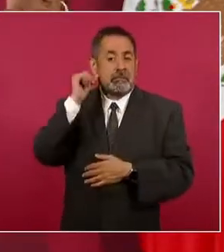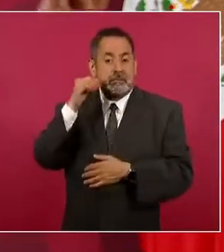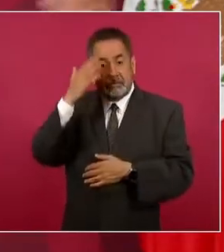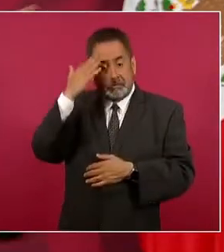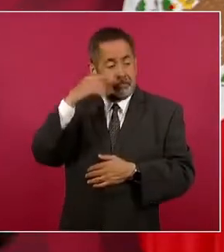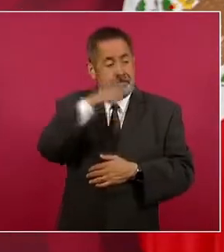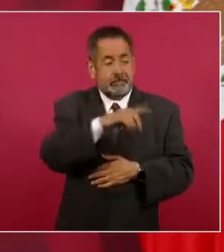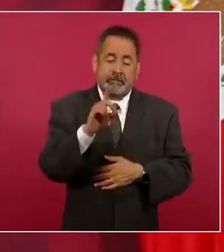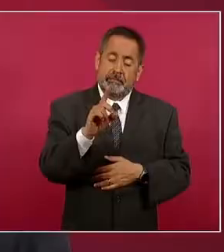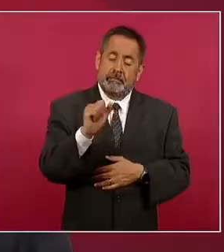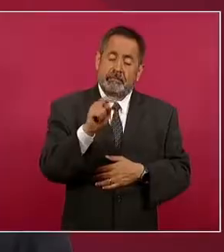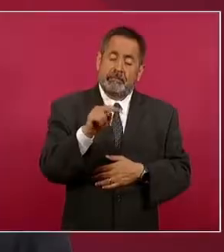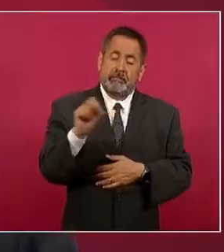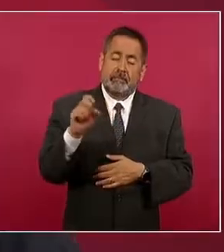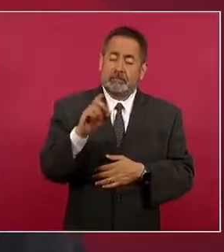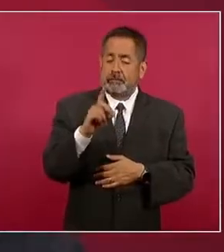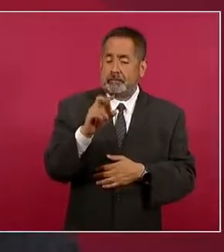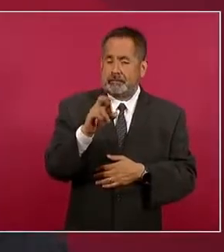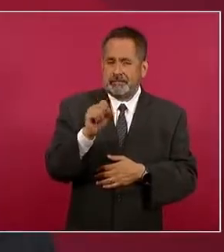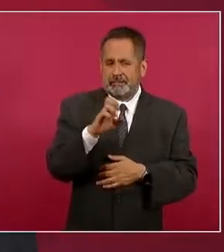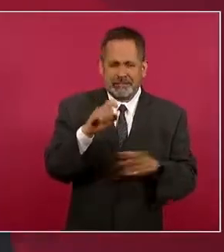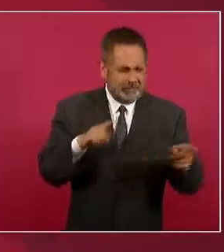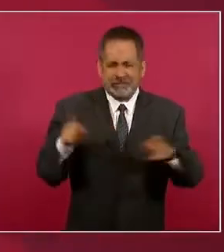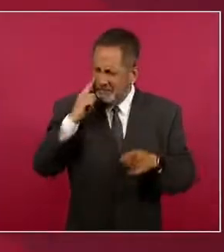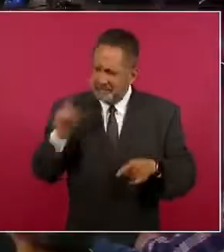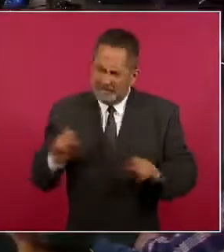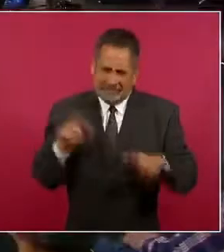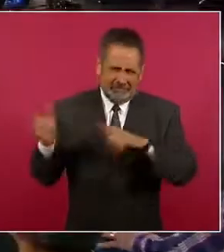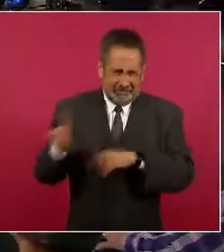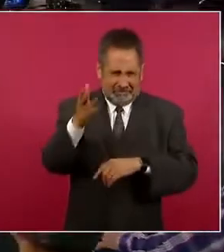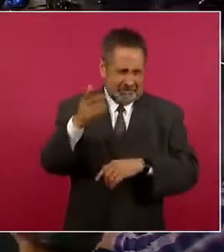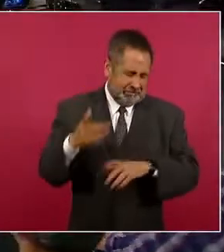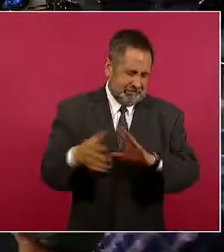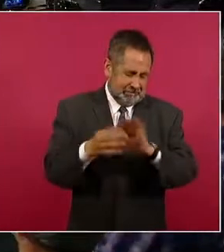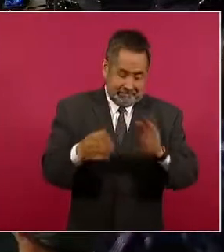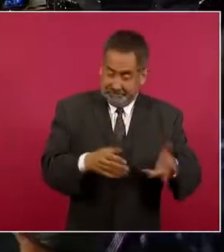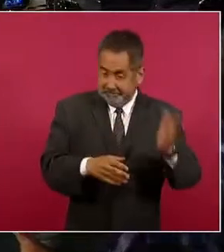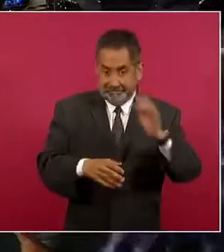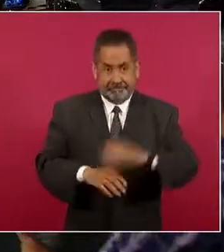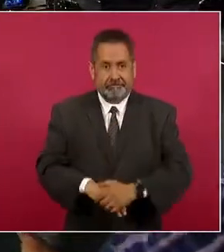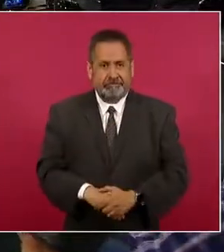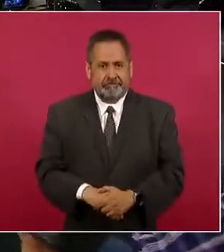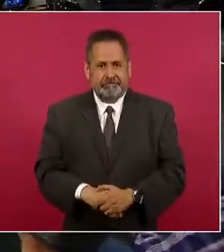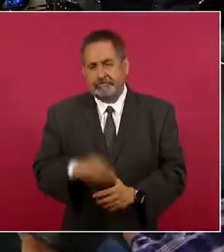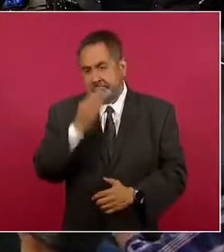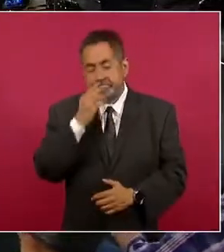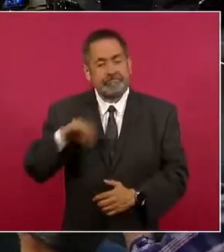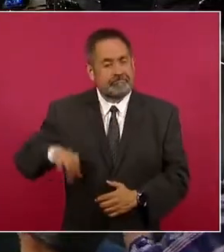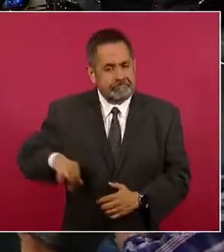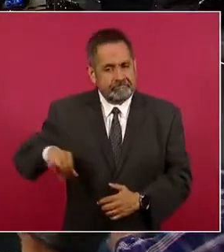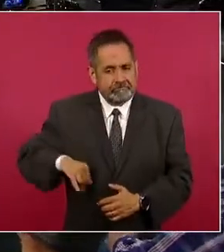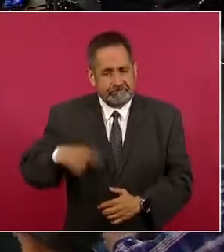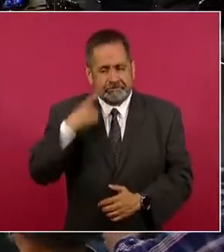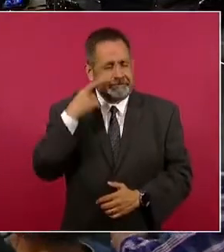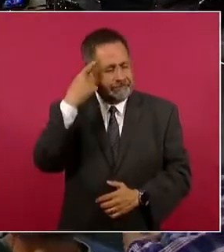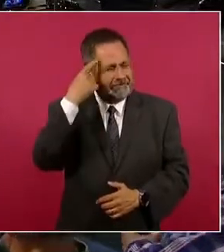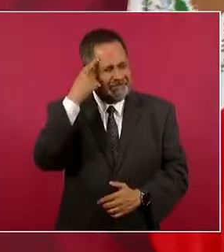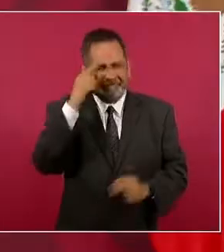señora Denise Dresser, eso sí, ponlo, porque está interesante para que vean el